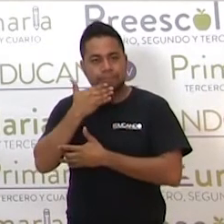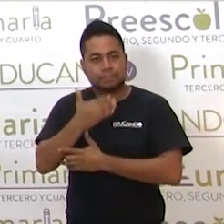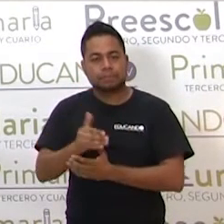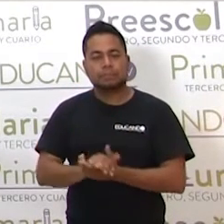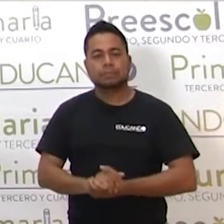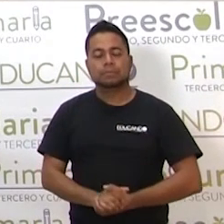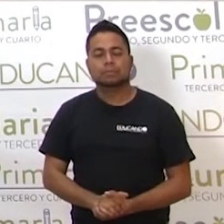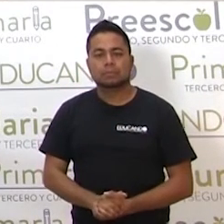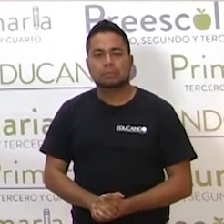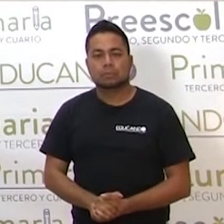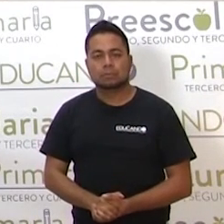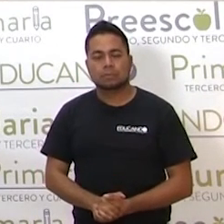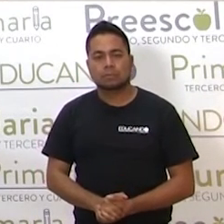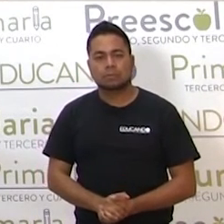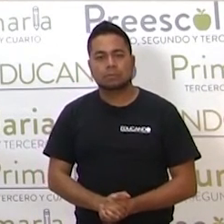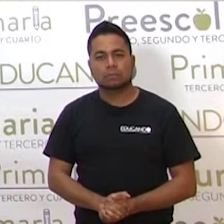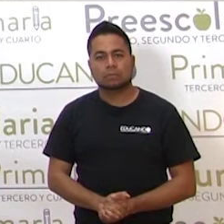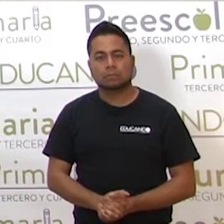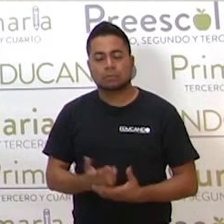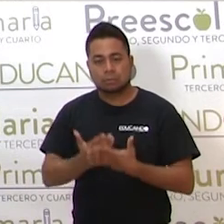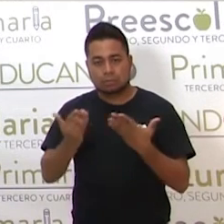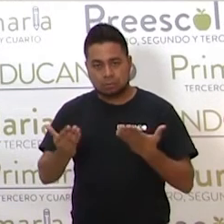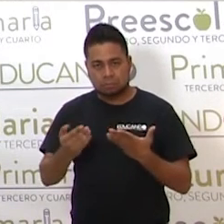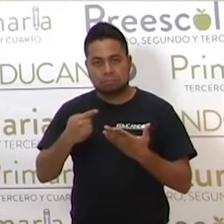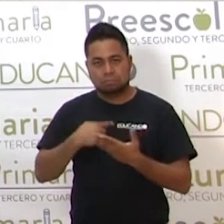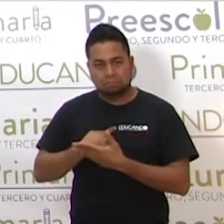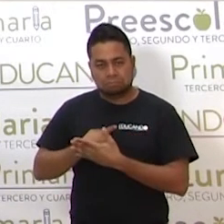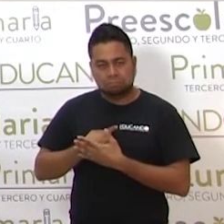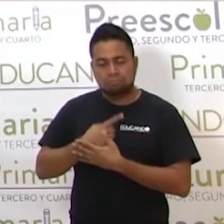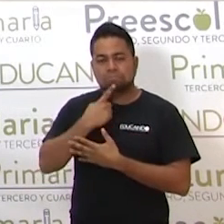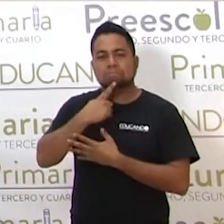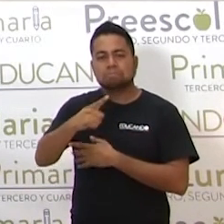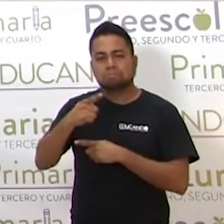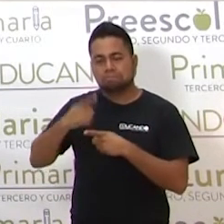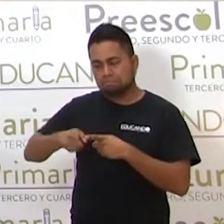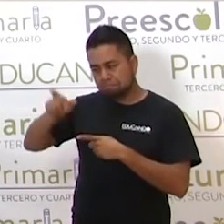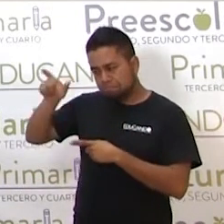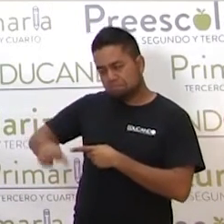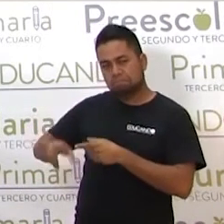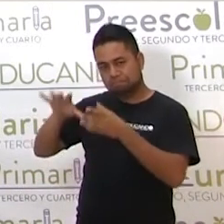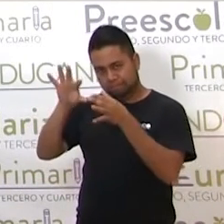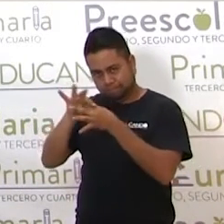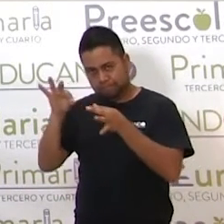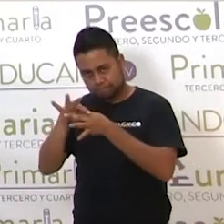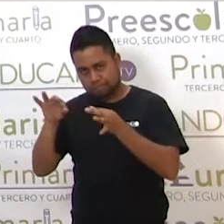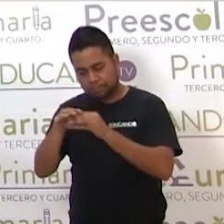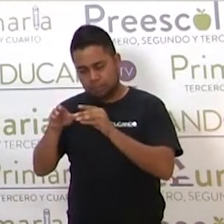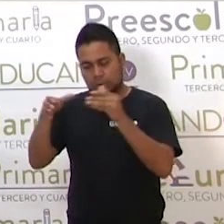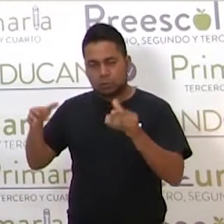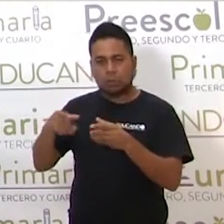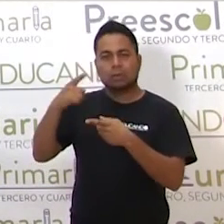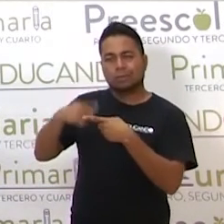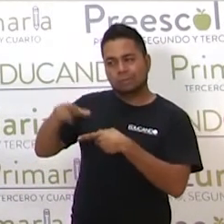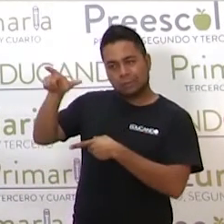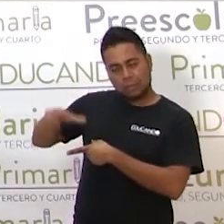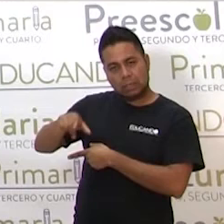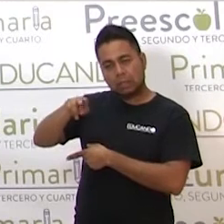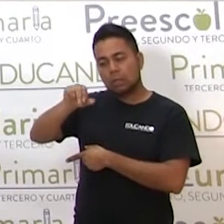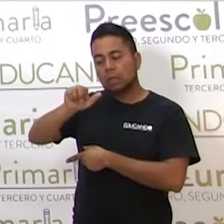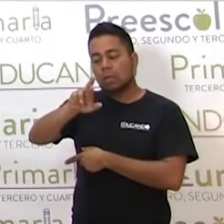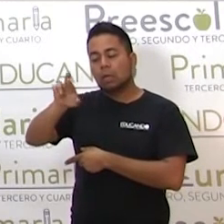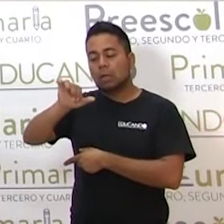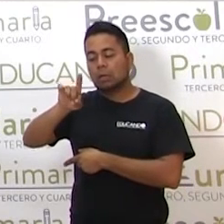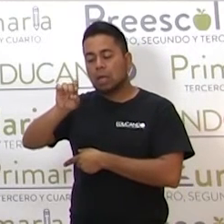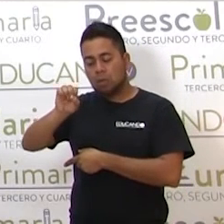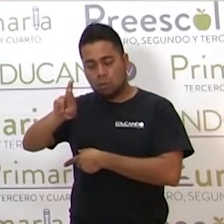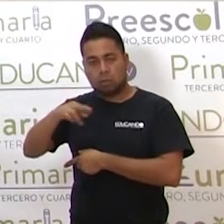Enseguida estoy sugiriendo al narrador del cuento. Ahí vamos a detenernos un ratito, porque quiero